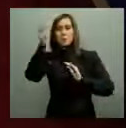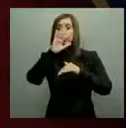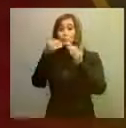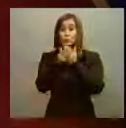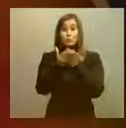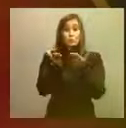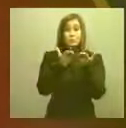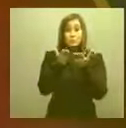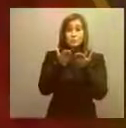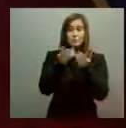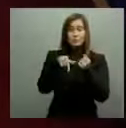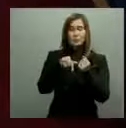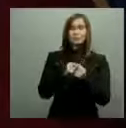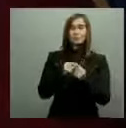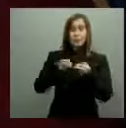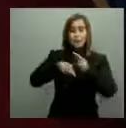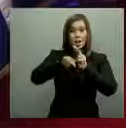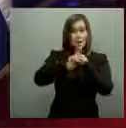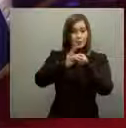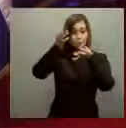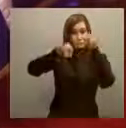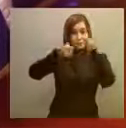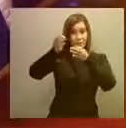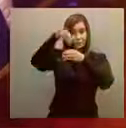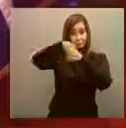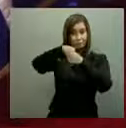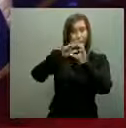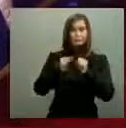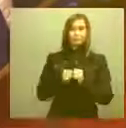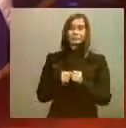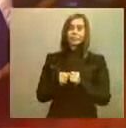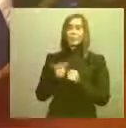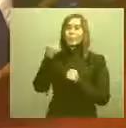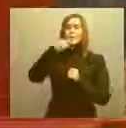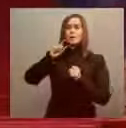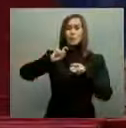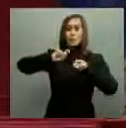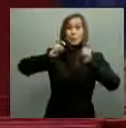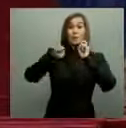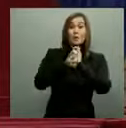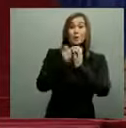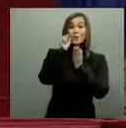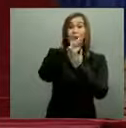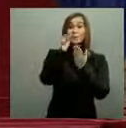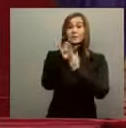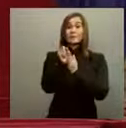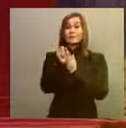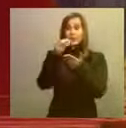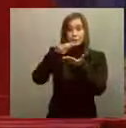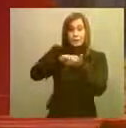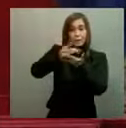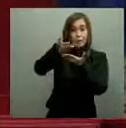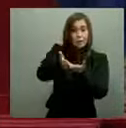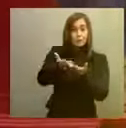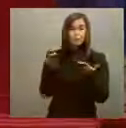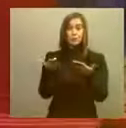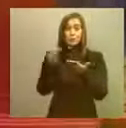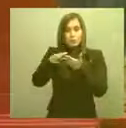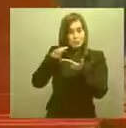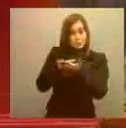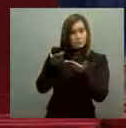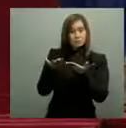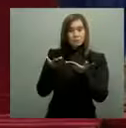país. La reforma fiscal integral, para hacer una transformación del sistema de gastos e ingresos gubernamentales